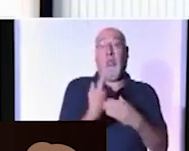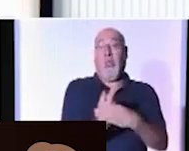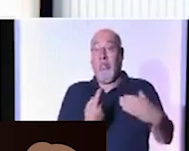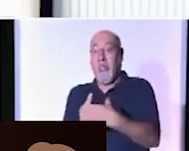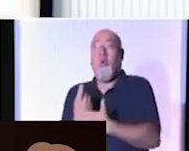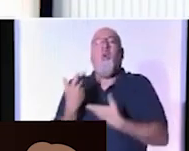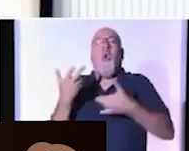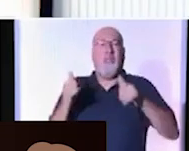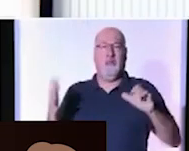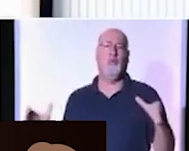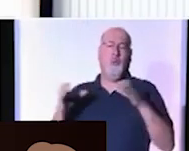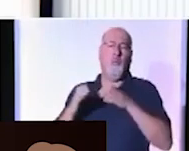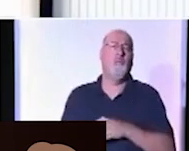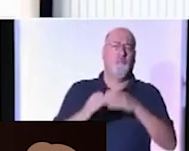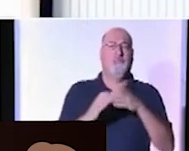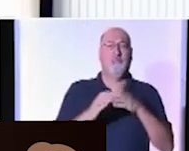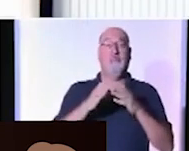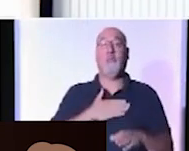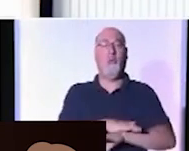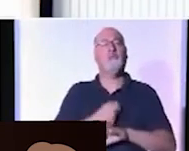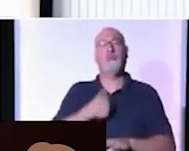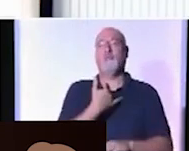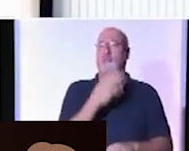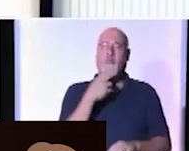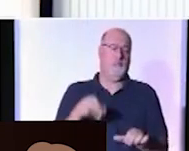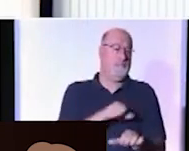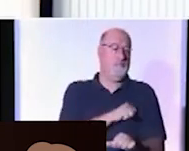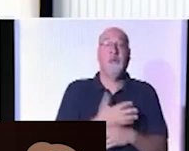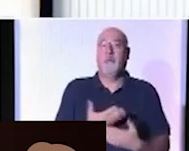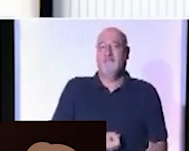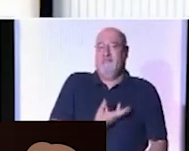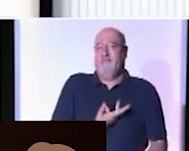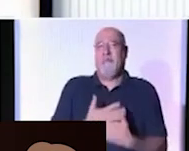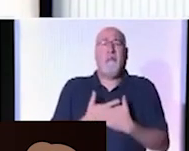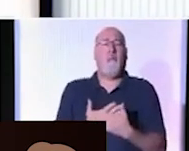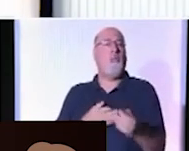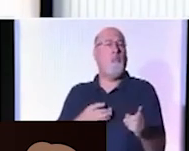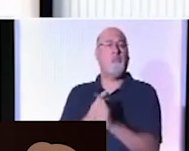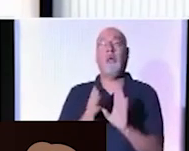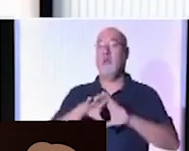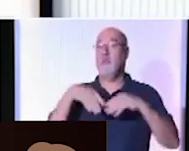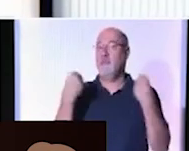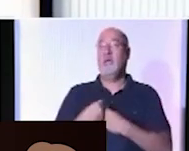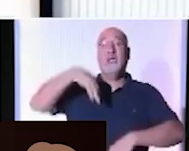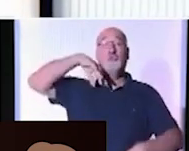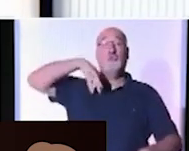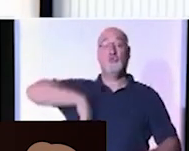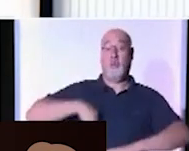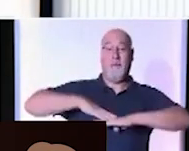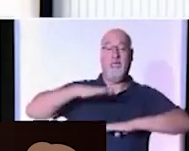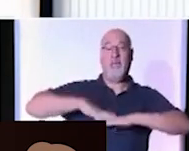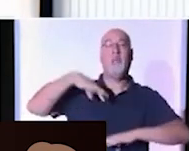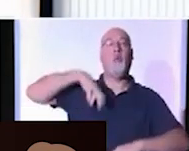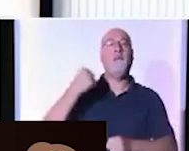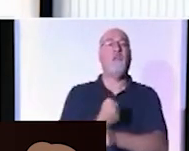Pero también sé que no está, quiero decir, en mi opinión, la oposición en general, o por lo menos el Partido Popular, tiene una imagen confusa ante el